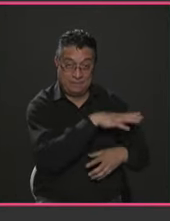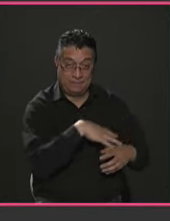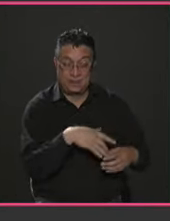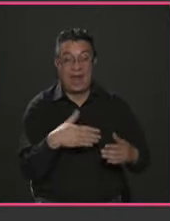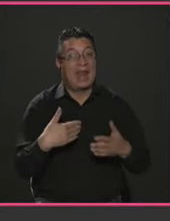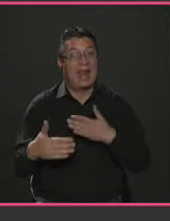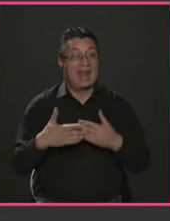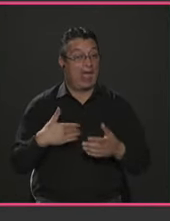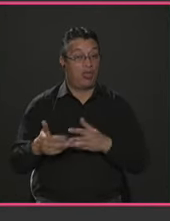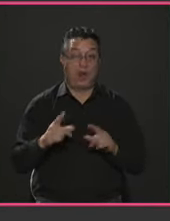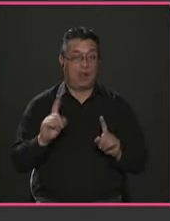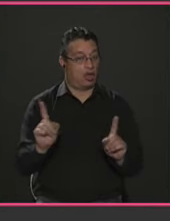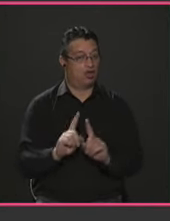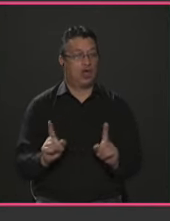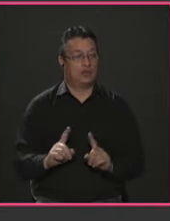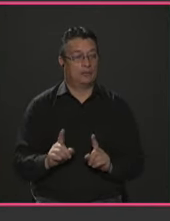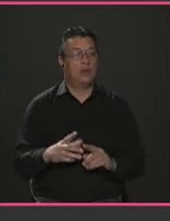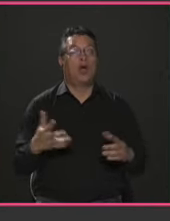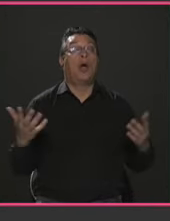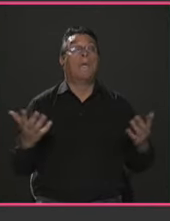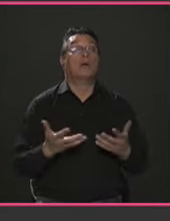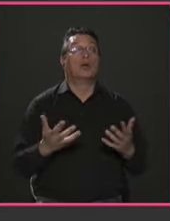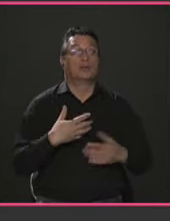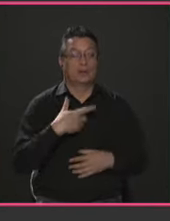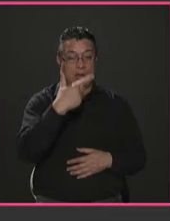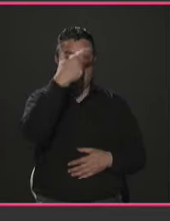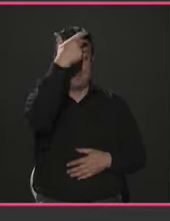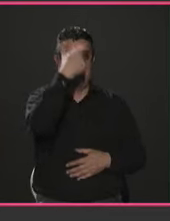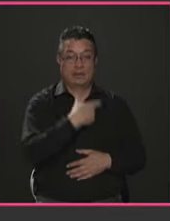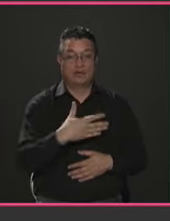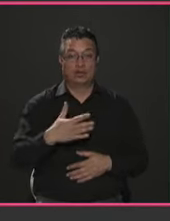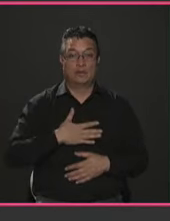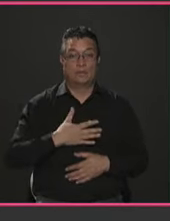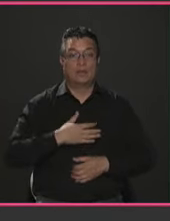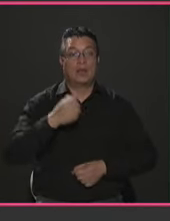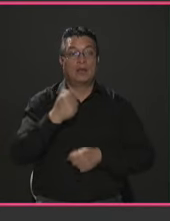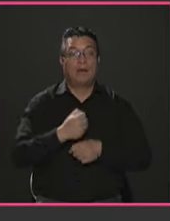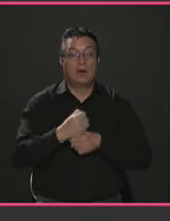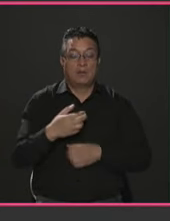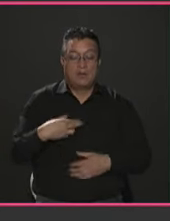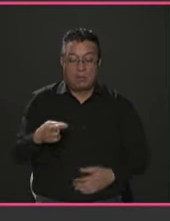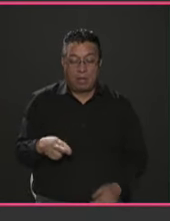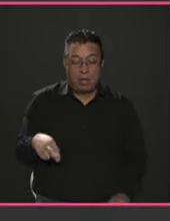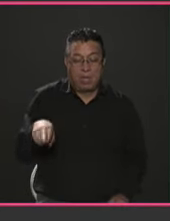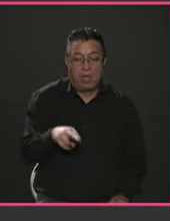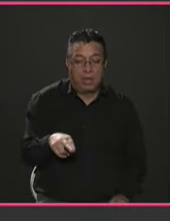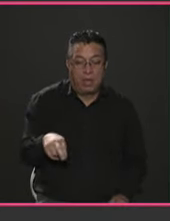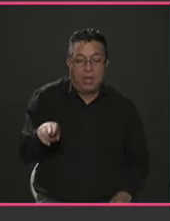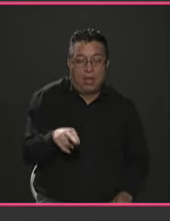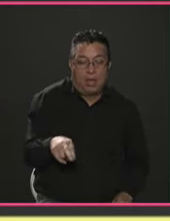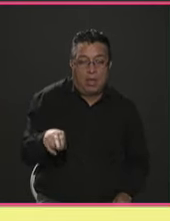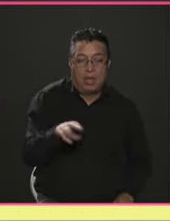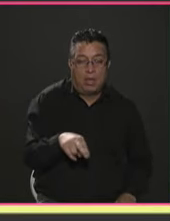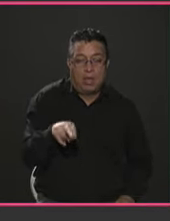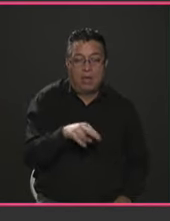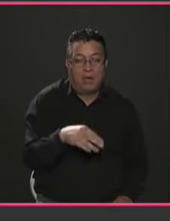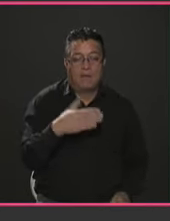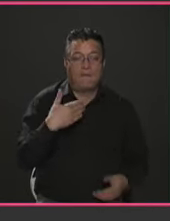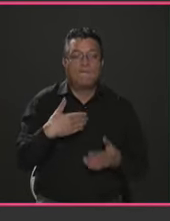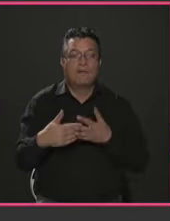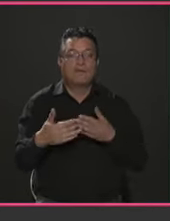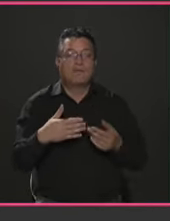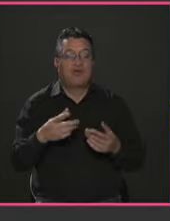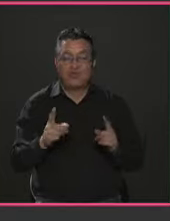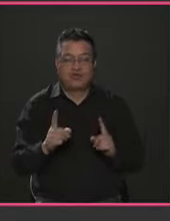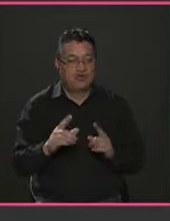era natural porque en trabajos repetitivos y eso no es natural